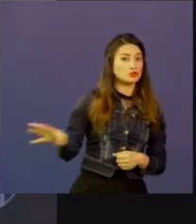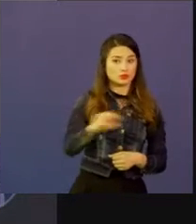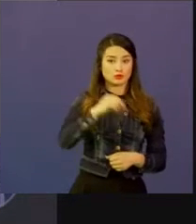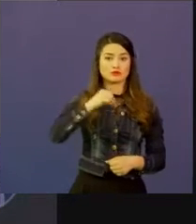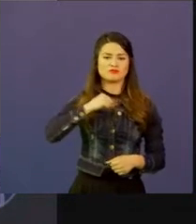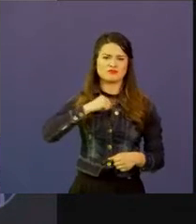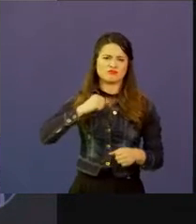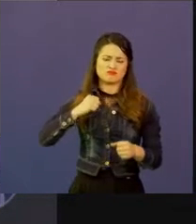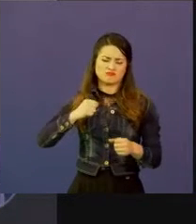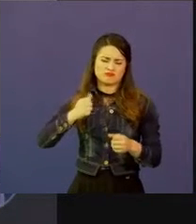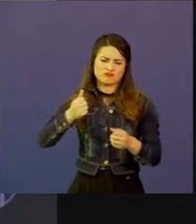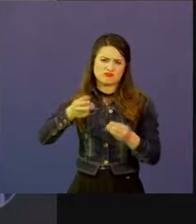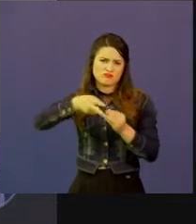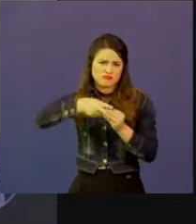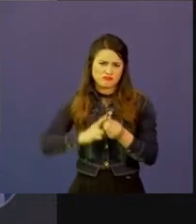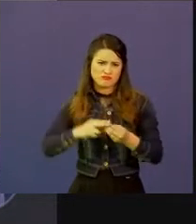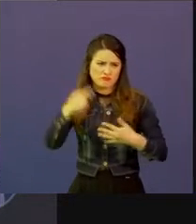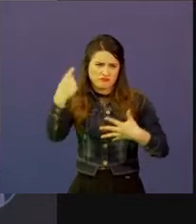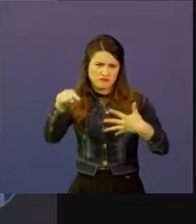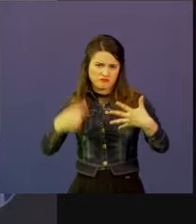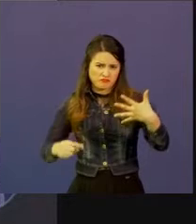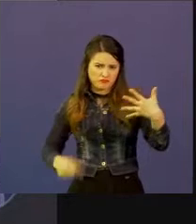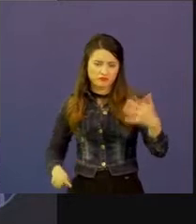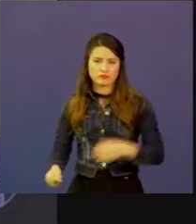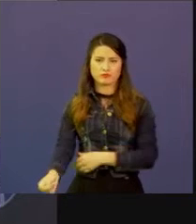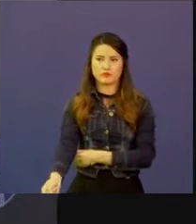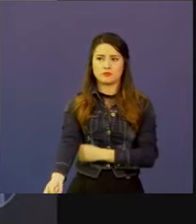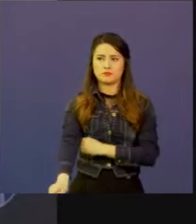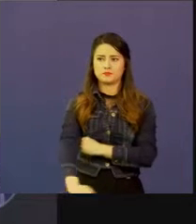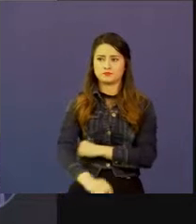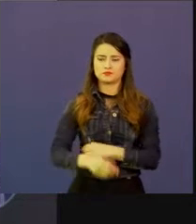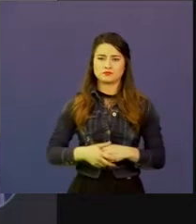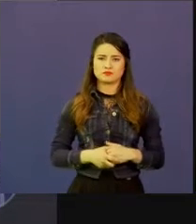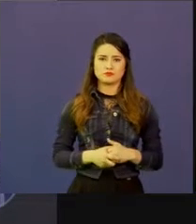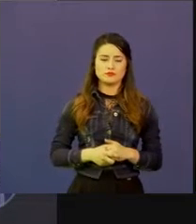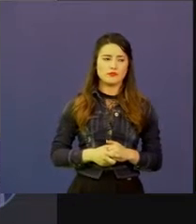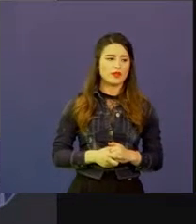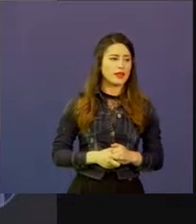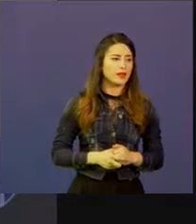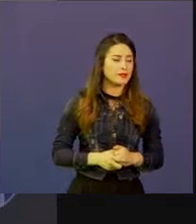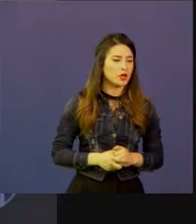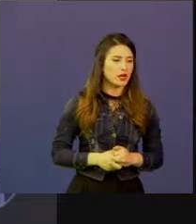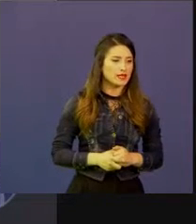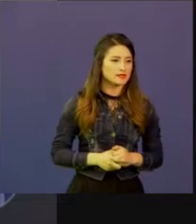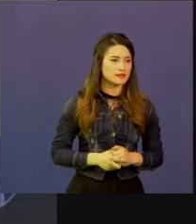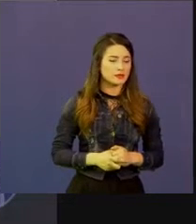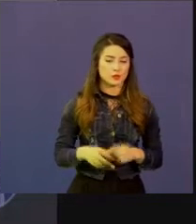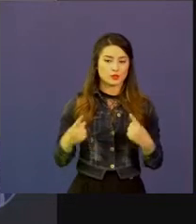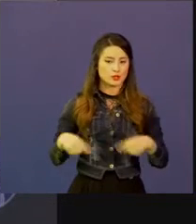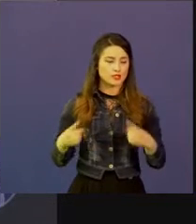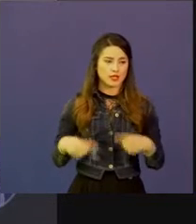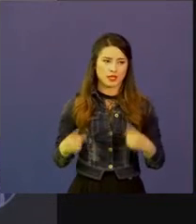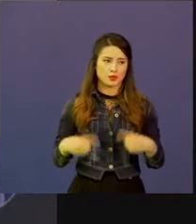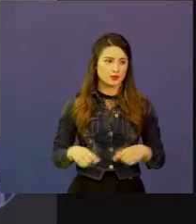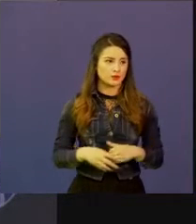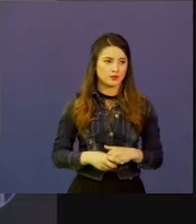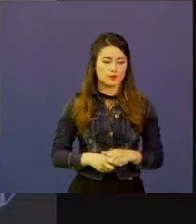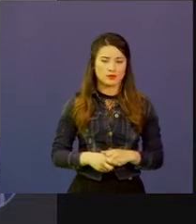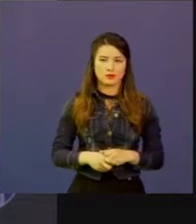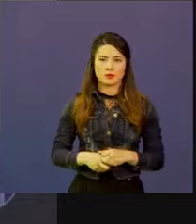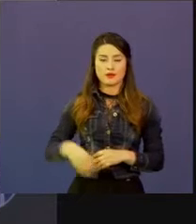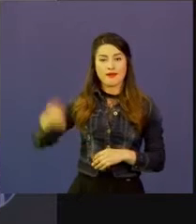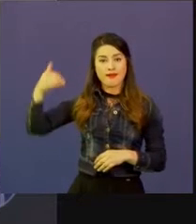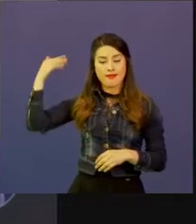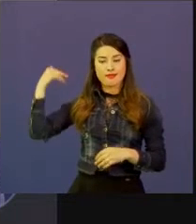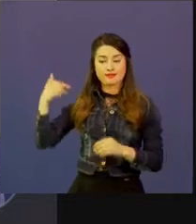de aprendizaje. A través del tiempo, lo que hemos observado es que se han utilizado diferentes modelos educativos.